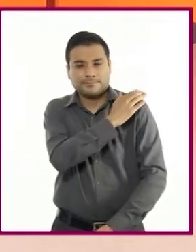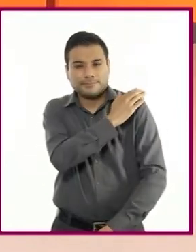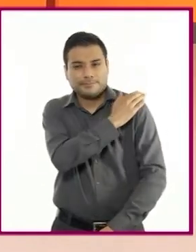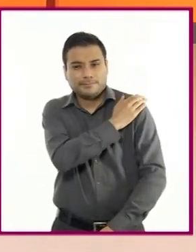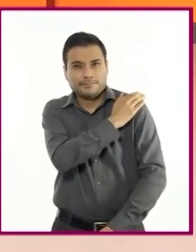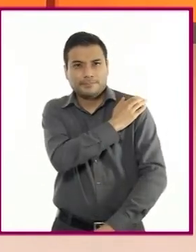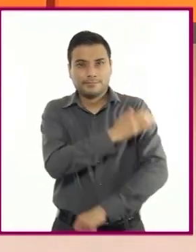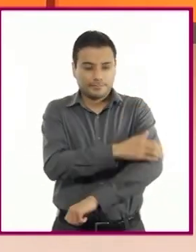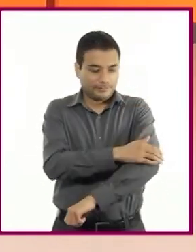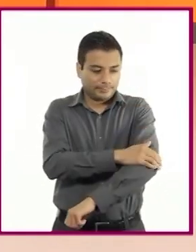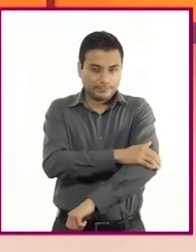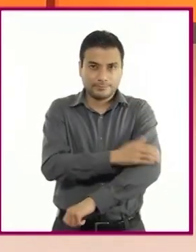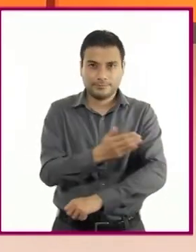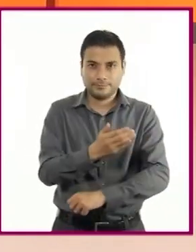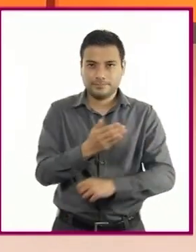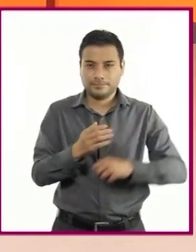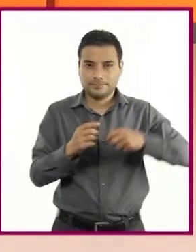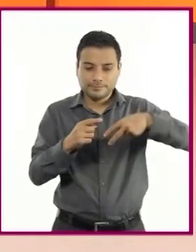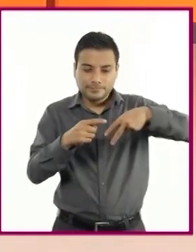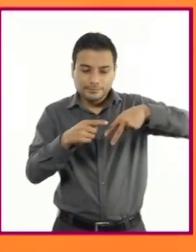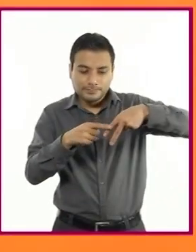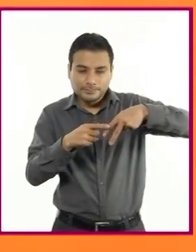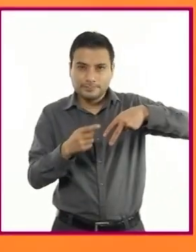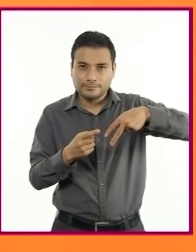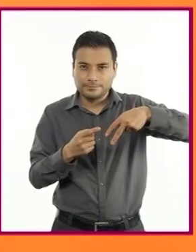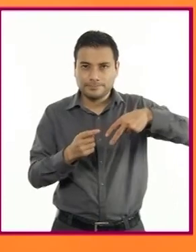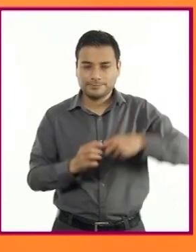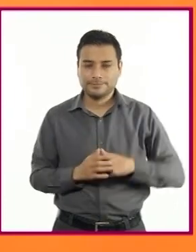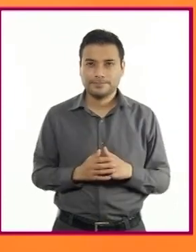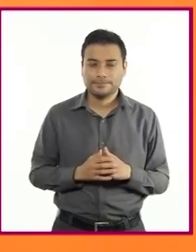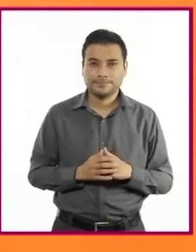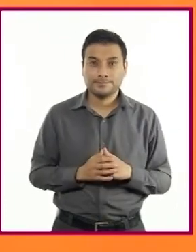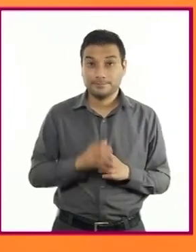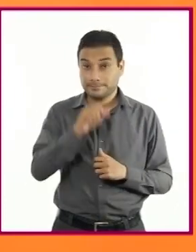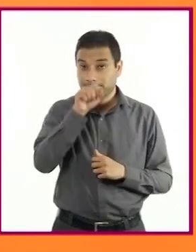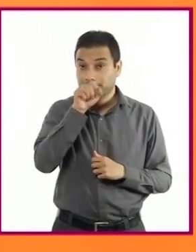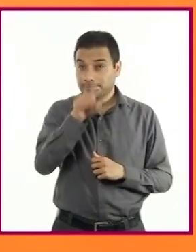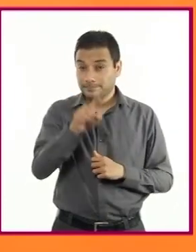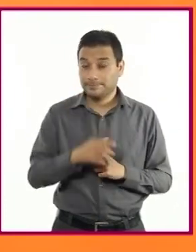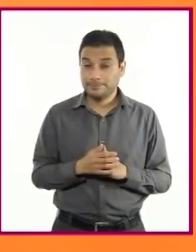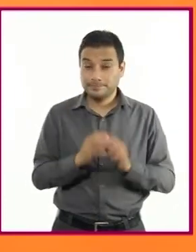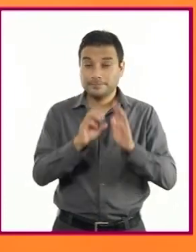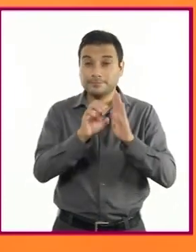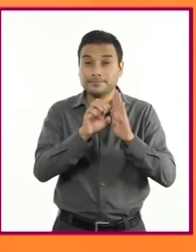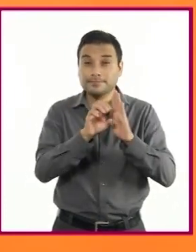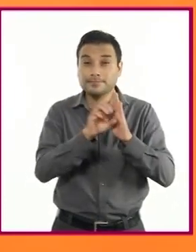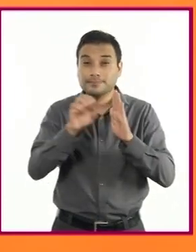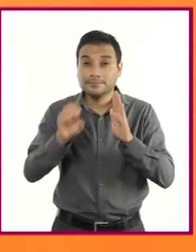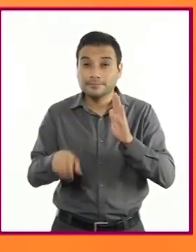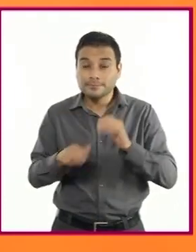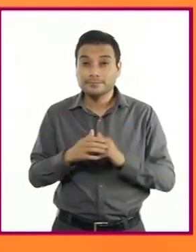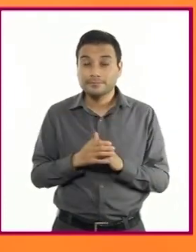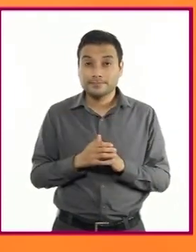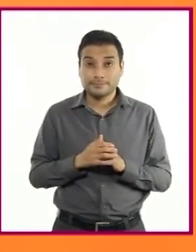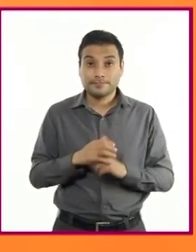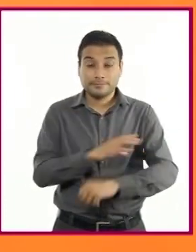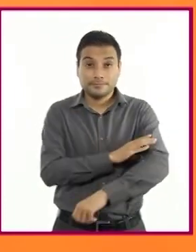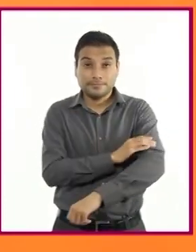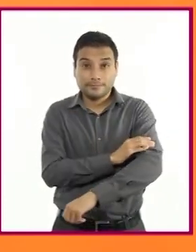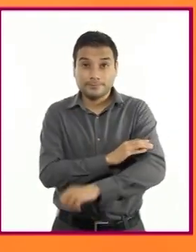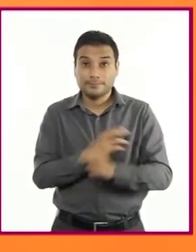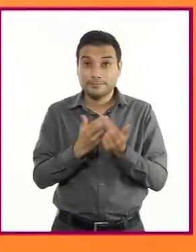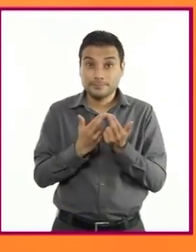codo, el tobillo o la rodilla. De igual forma, cuando se rompen las fibras del músculo,